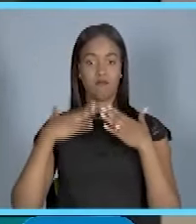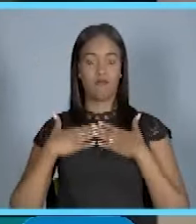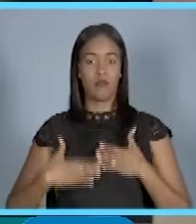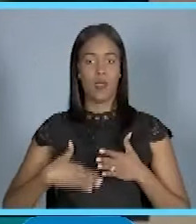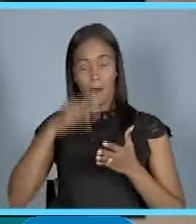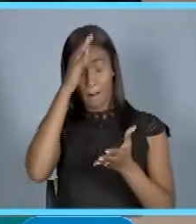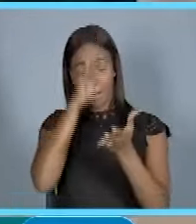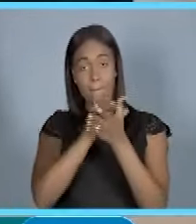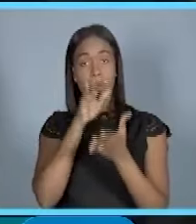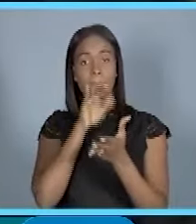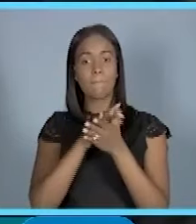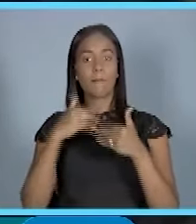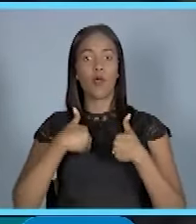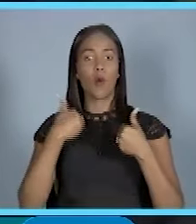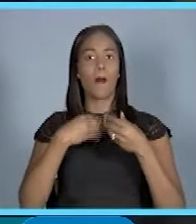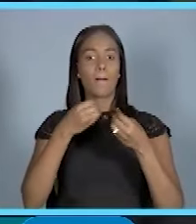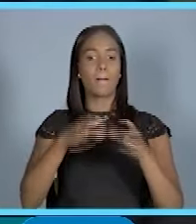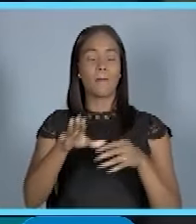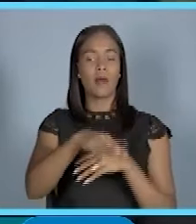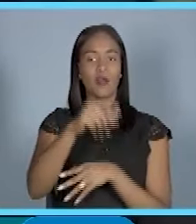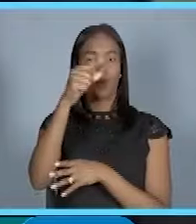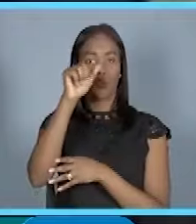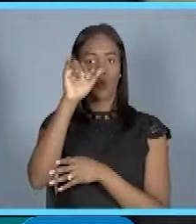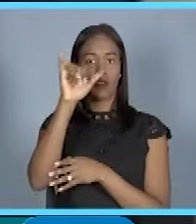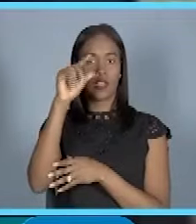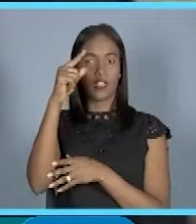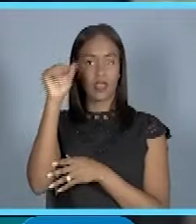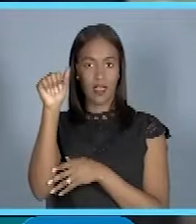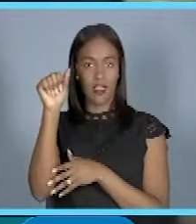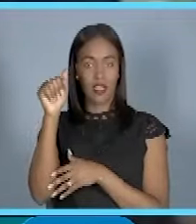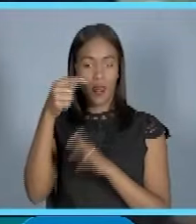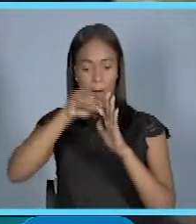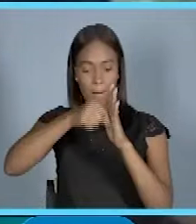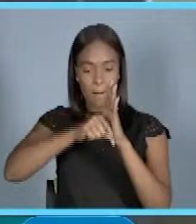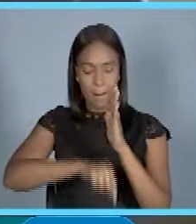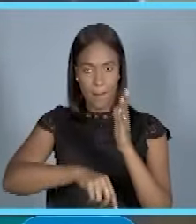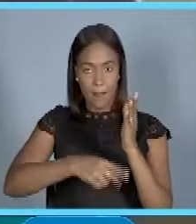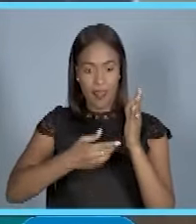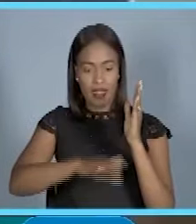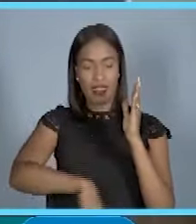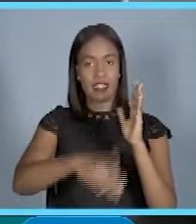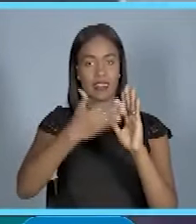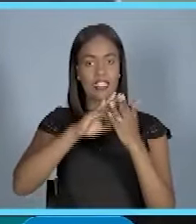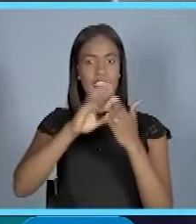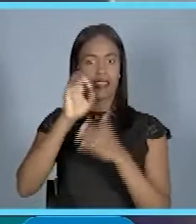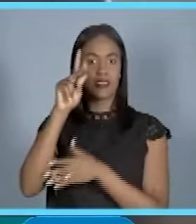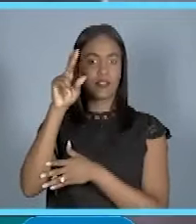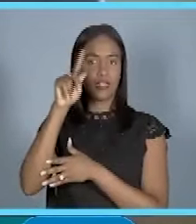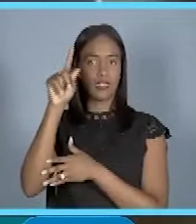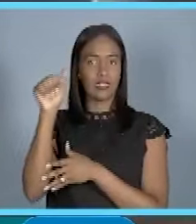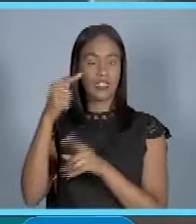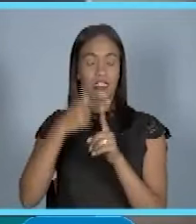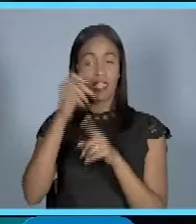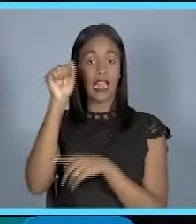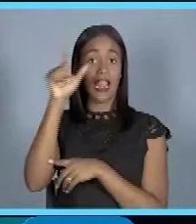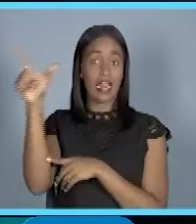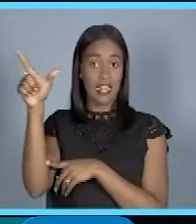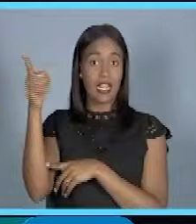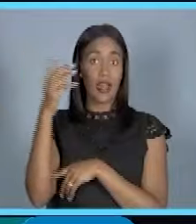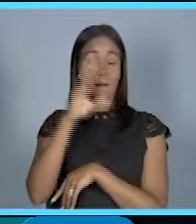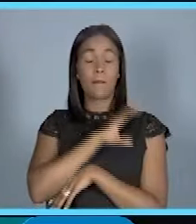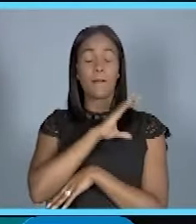de la pareja de jóvenes desaparecida en La Guayiga, en pozos sépticos ubicados en el sector La Esperanza de Los Alcarrizos.